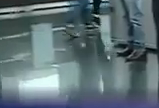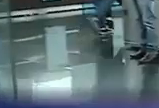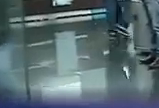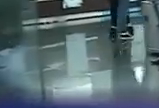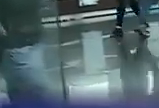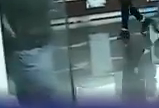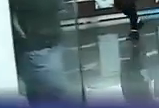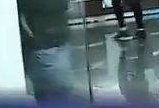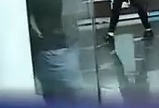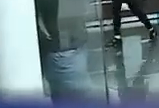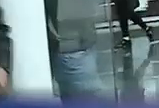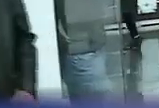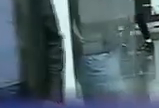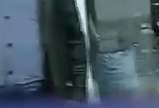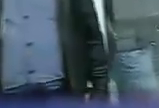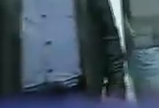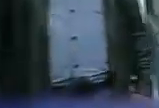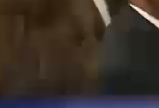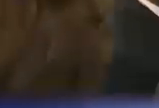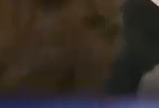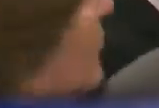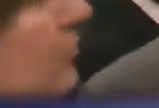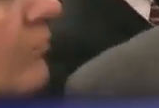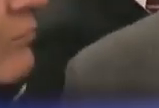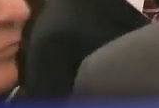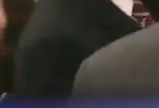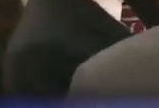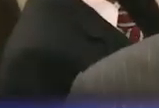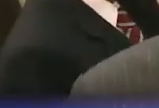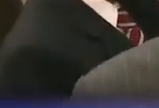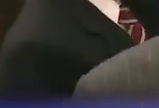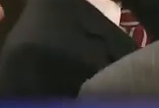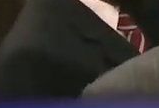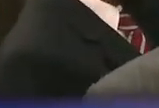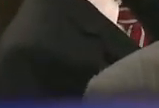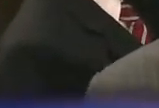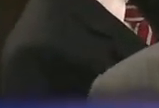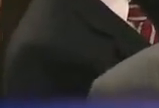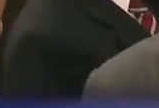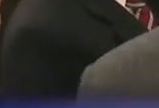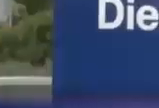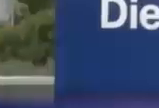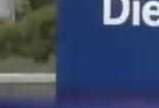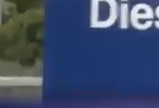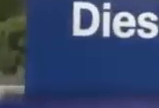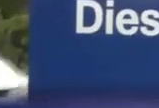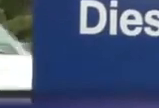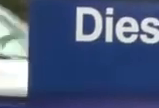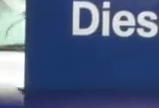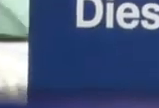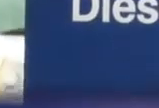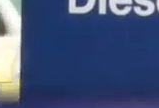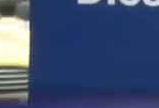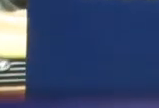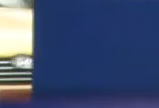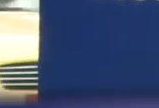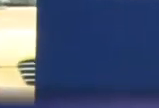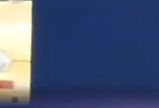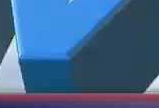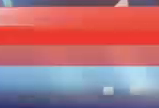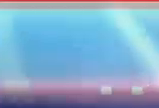Gremio de transportistas a la expectativa sobre un posible acuerdo con el gobierno para no incrementar el precio del diésel.